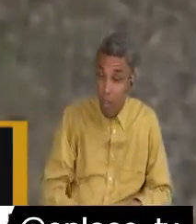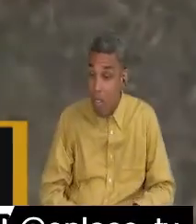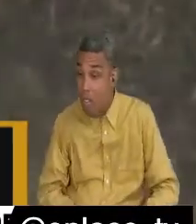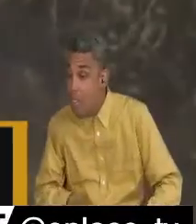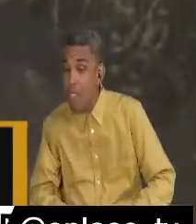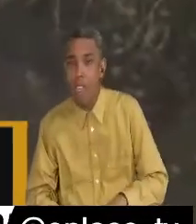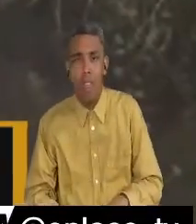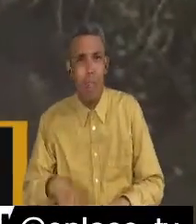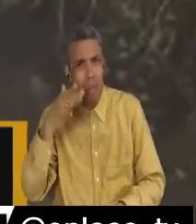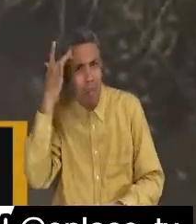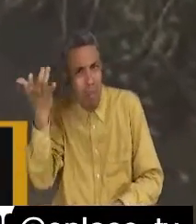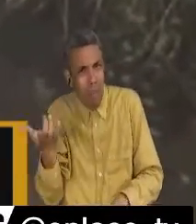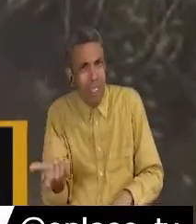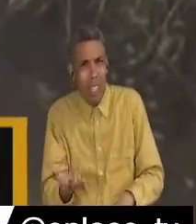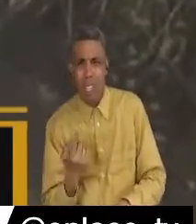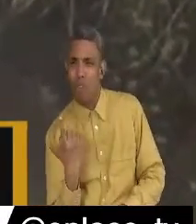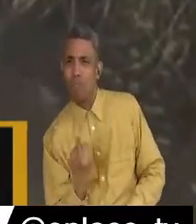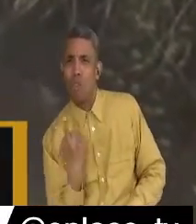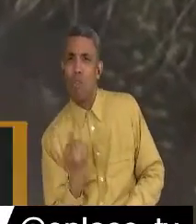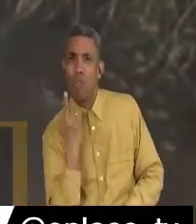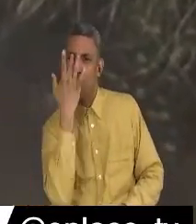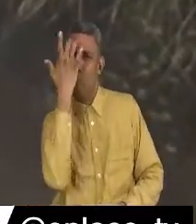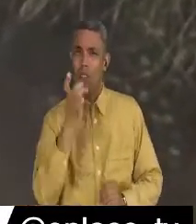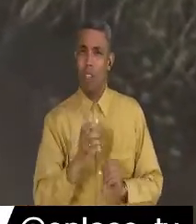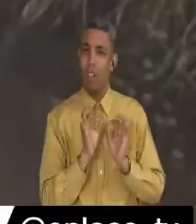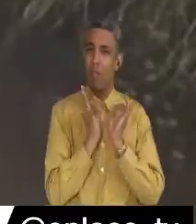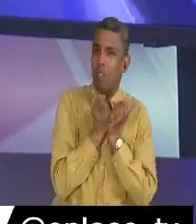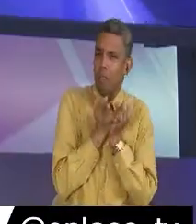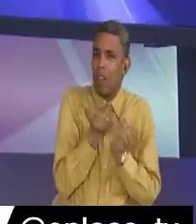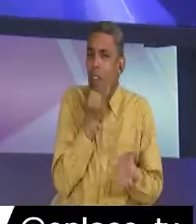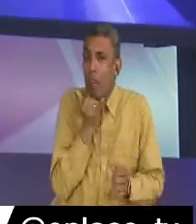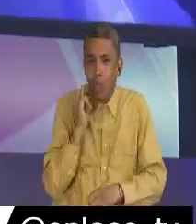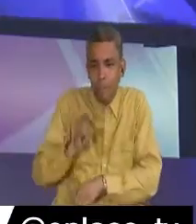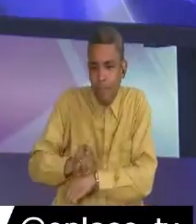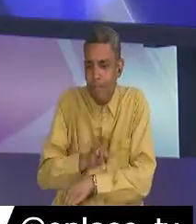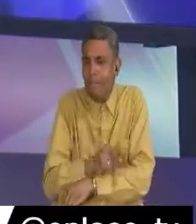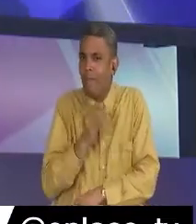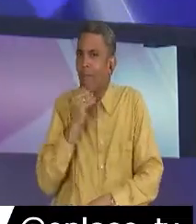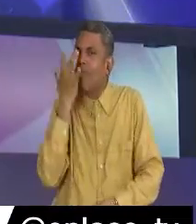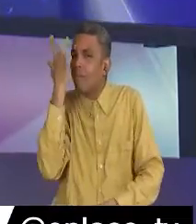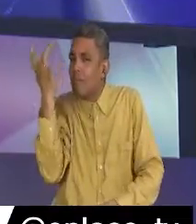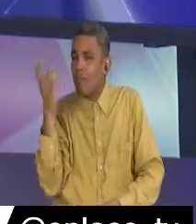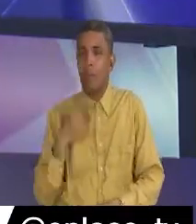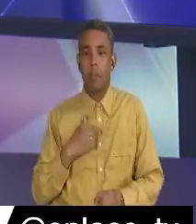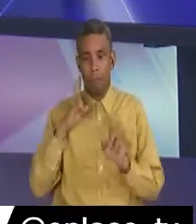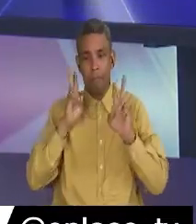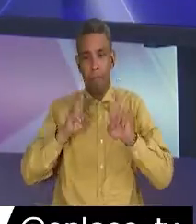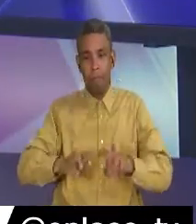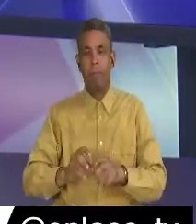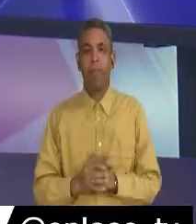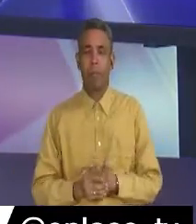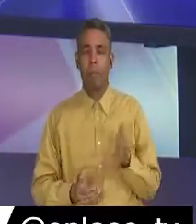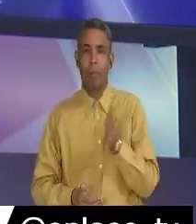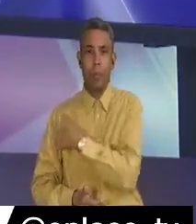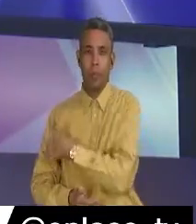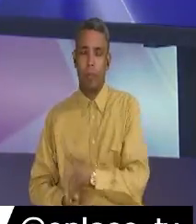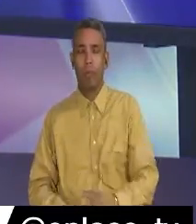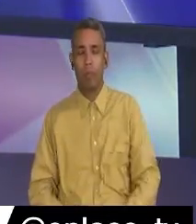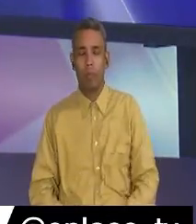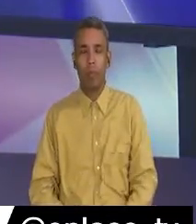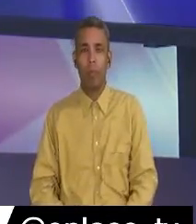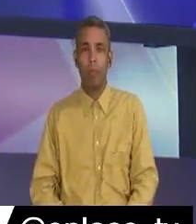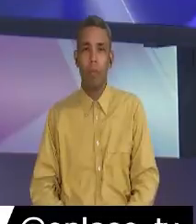ese menor de 2 meses y cayó en esta trampa mortal. Y un muerto y un herido deja un hecho confuso